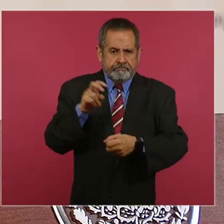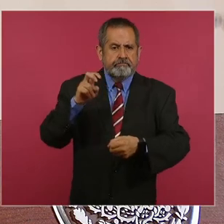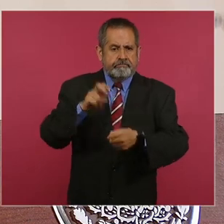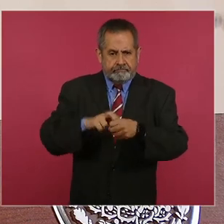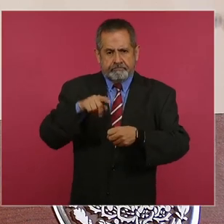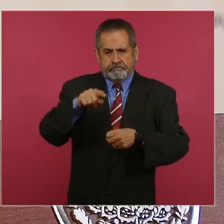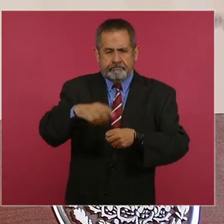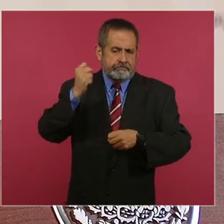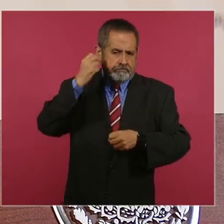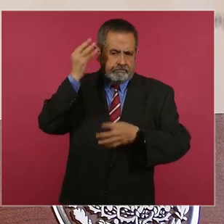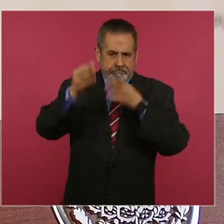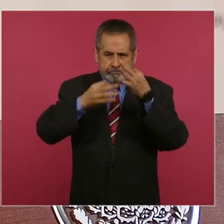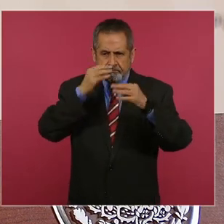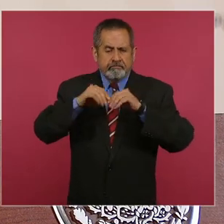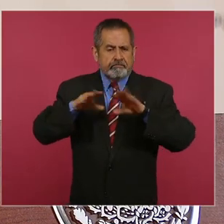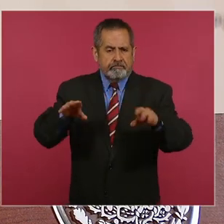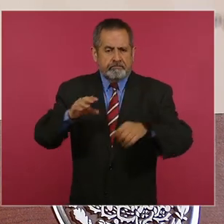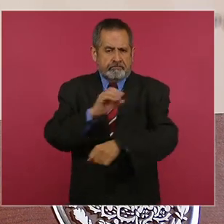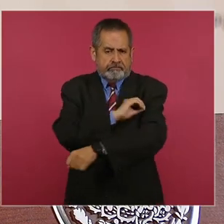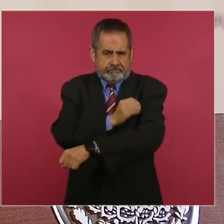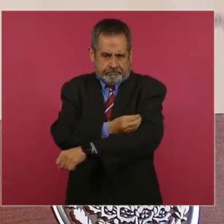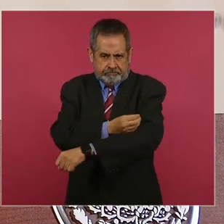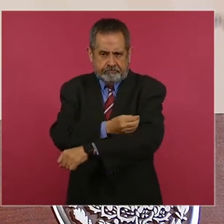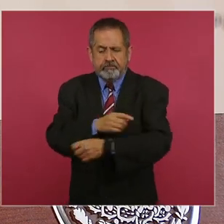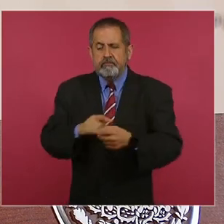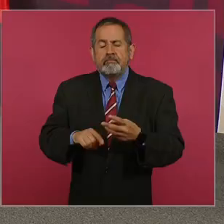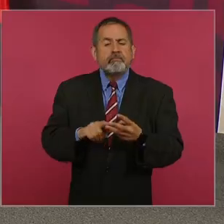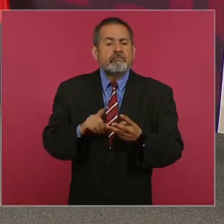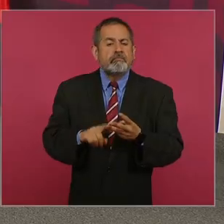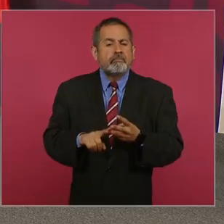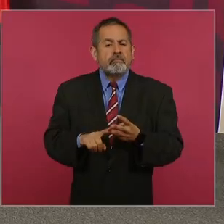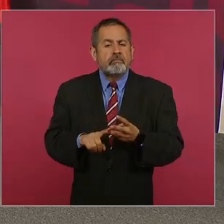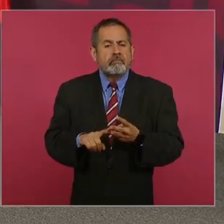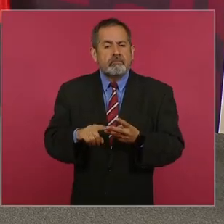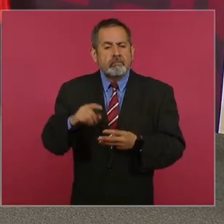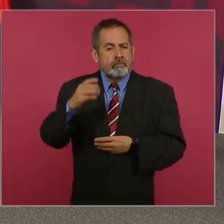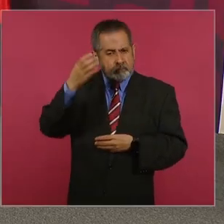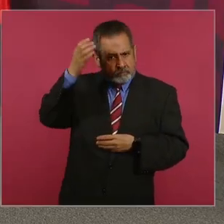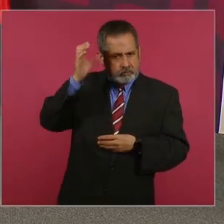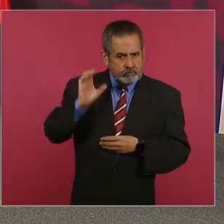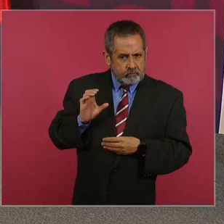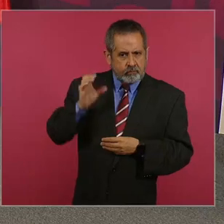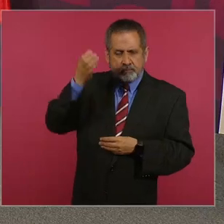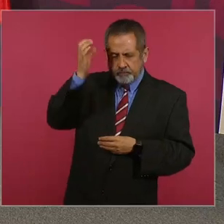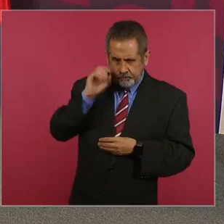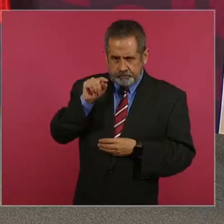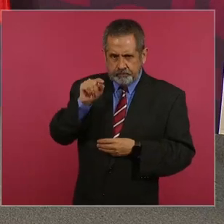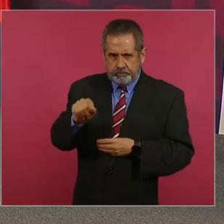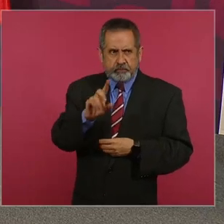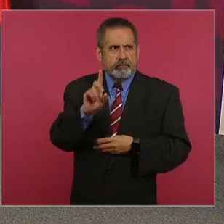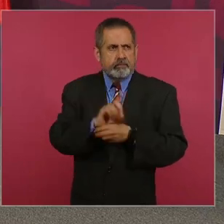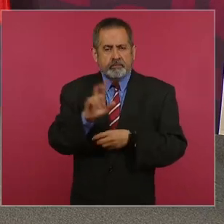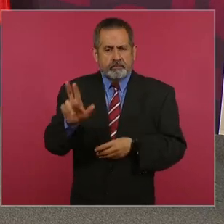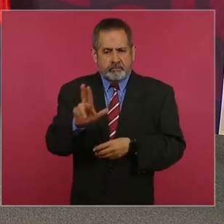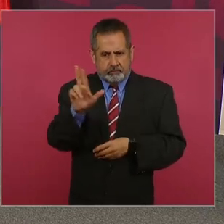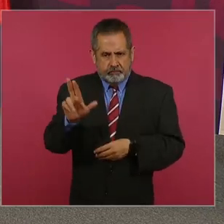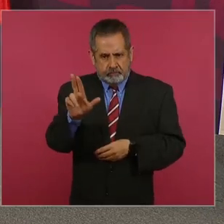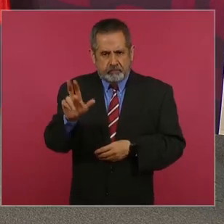rueda la de prensa Obregón y en Culiacán el martes